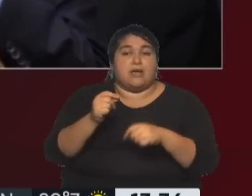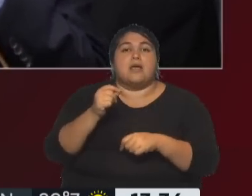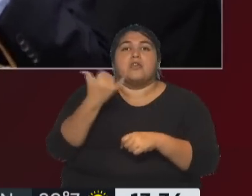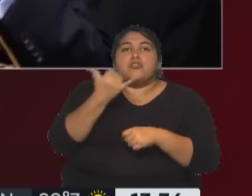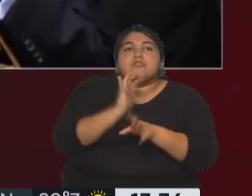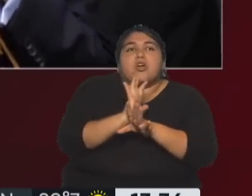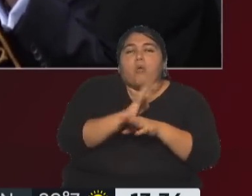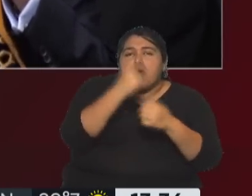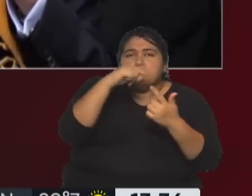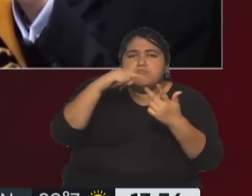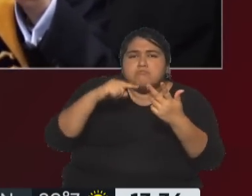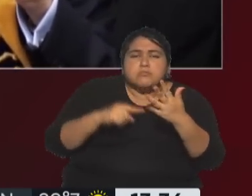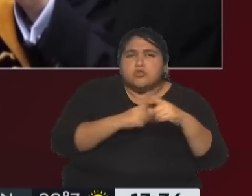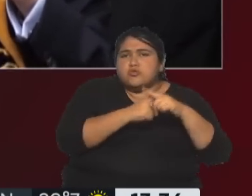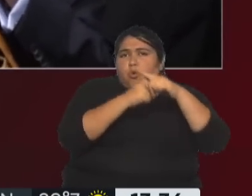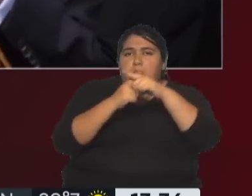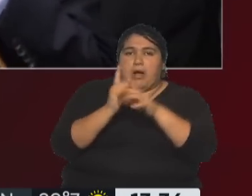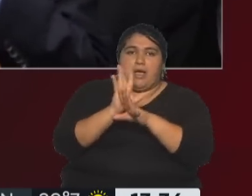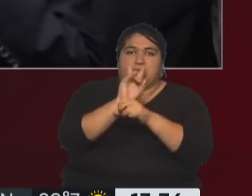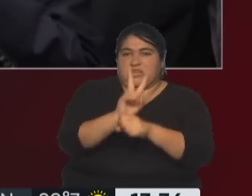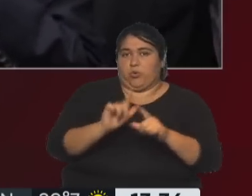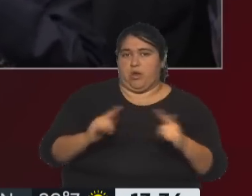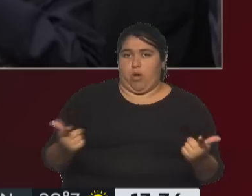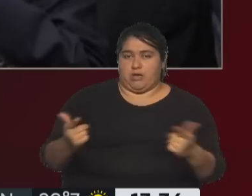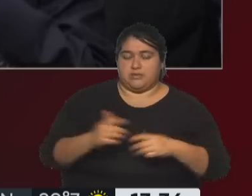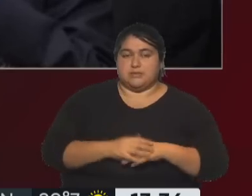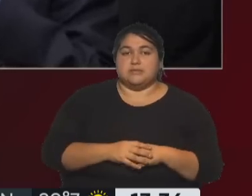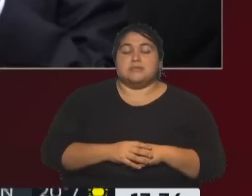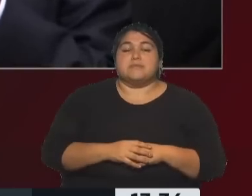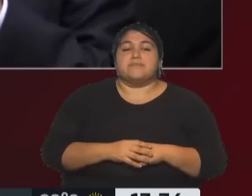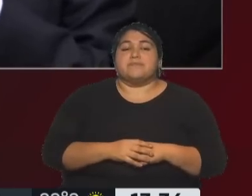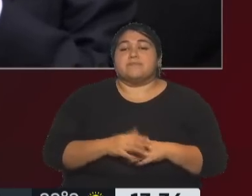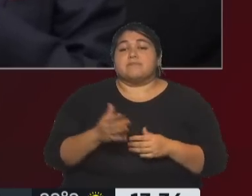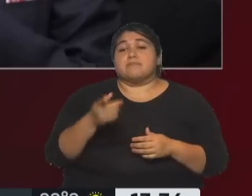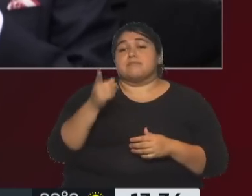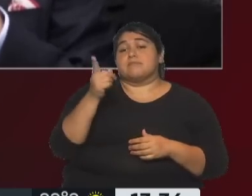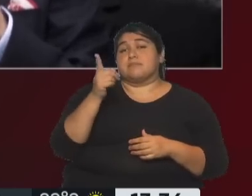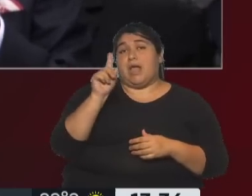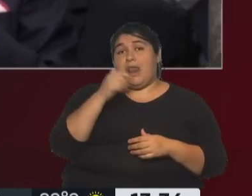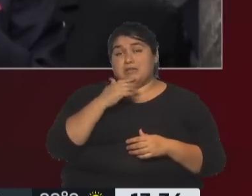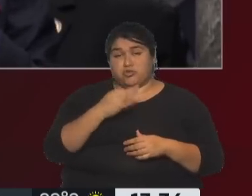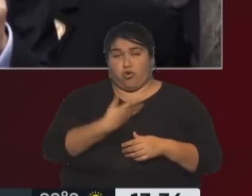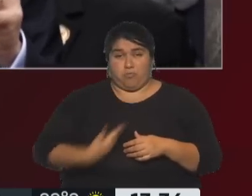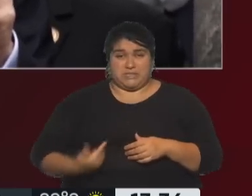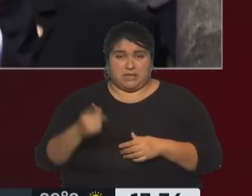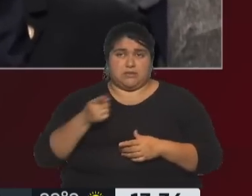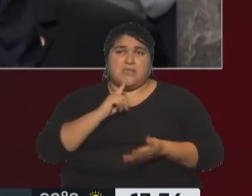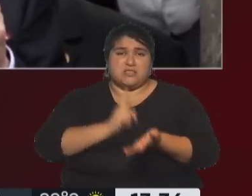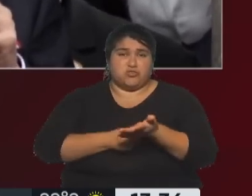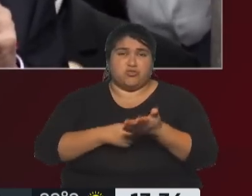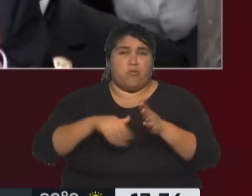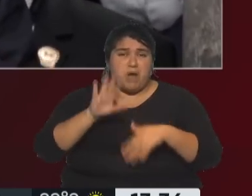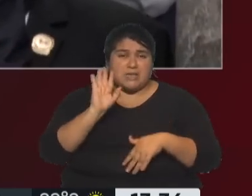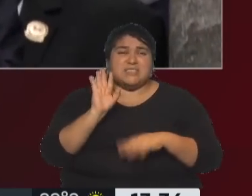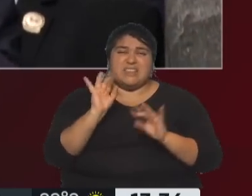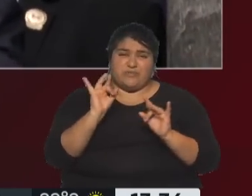combo de inseguridad. Ahora, ¿qué pasa, me parece, de las medidas que tomó Guillermo Lasso esta semana? Bueno, la que más por